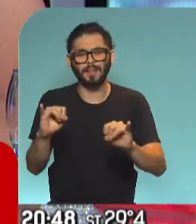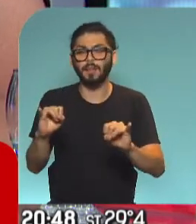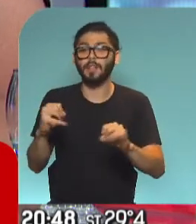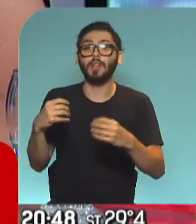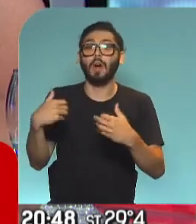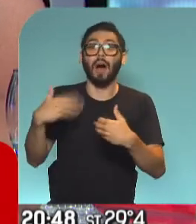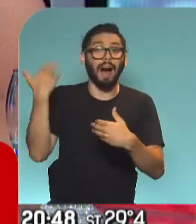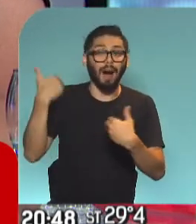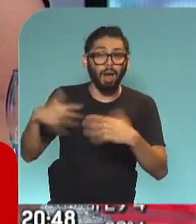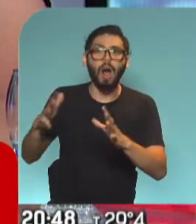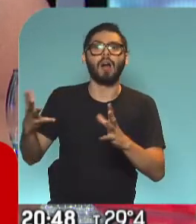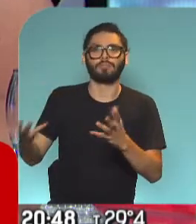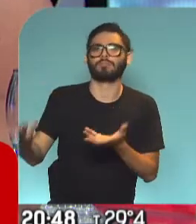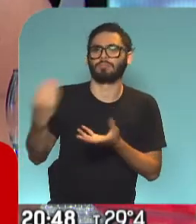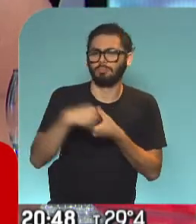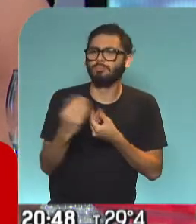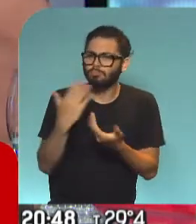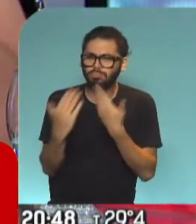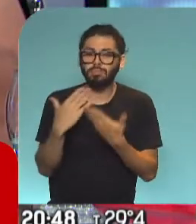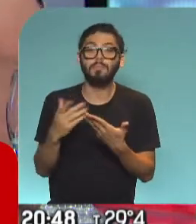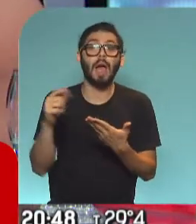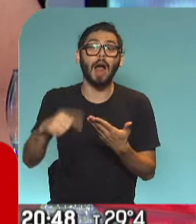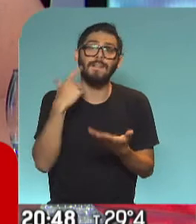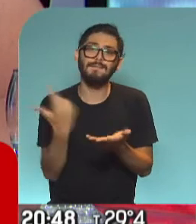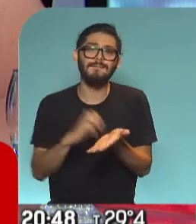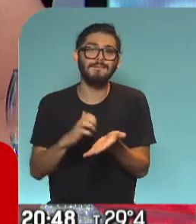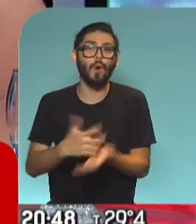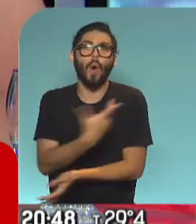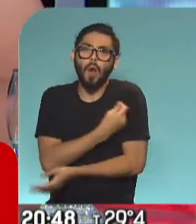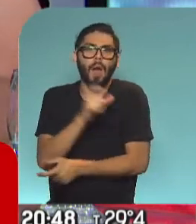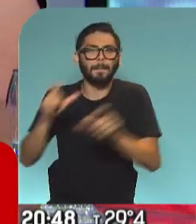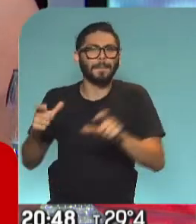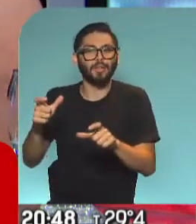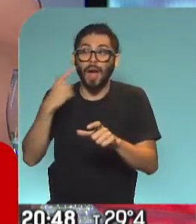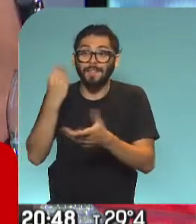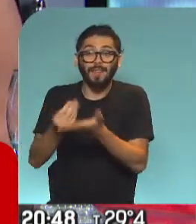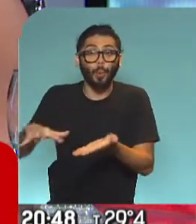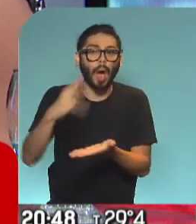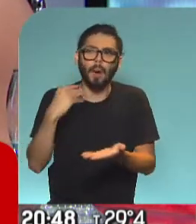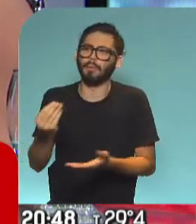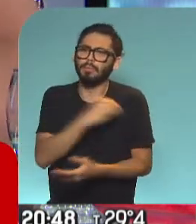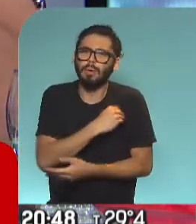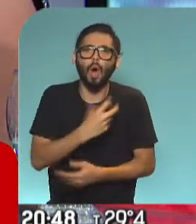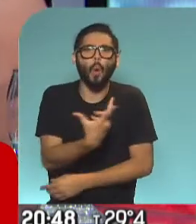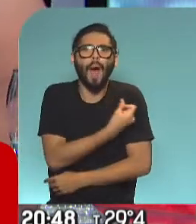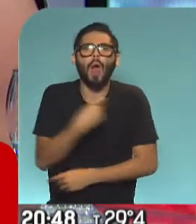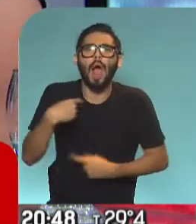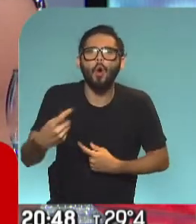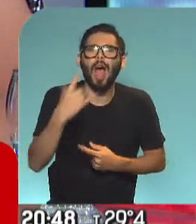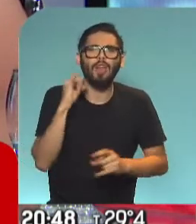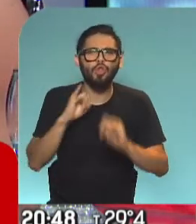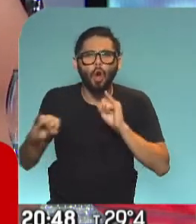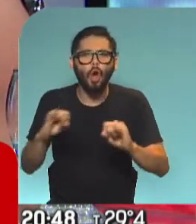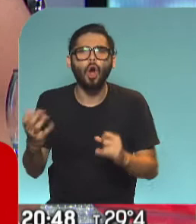vacuna esperando la vacuna que a todos nos estudiamos los vecinos nos preguntan ya cómo se van a vacunar cuándo se van a vacunar cómo lo vamos a